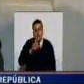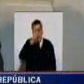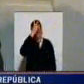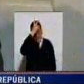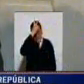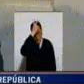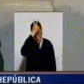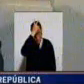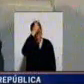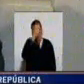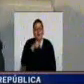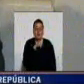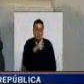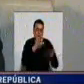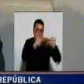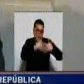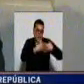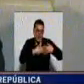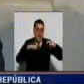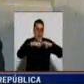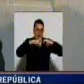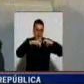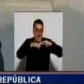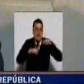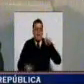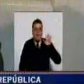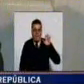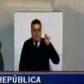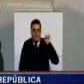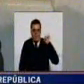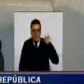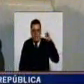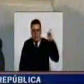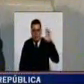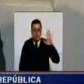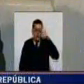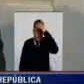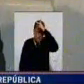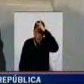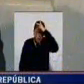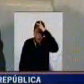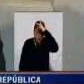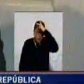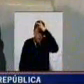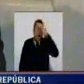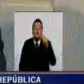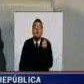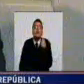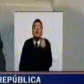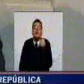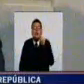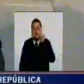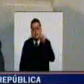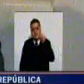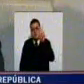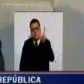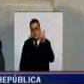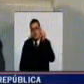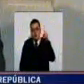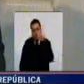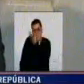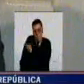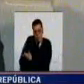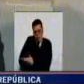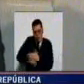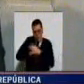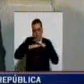Perú, que es una empresa de energía relativamente importante del Perú. Les costó 171 millones de